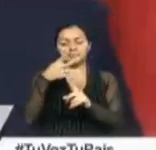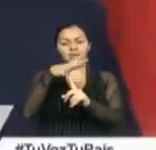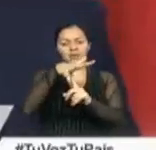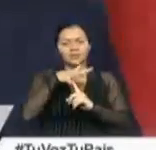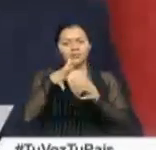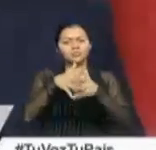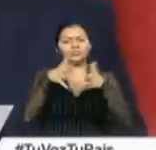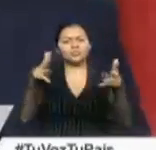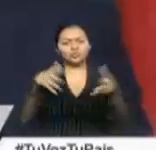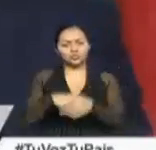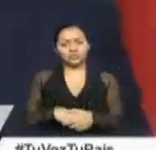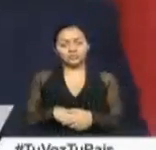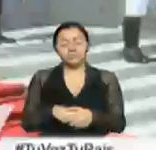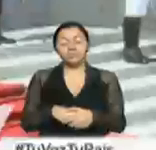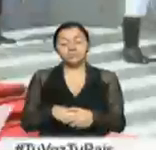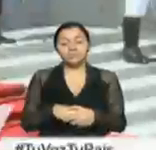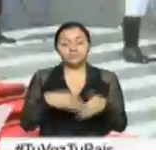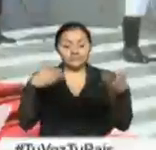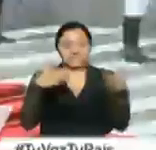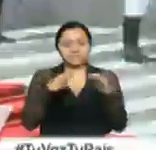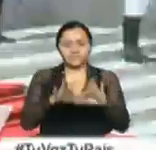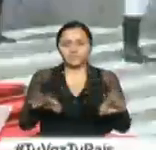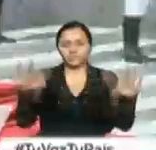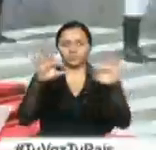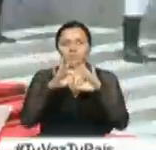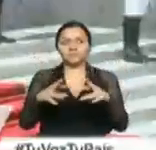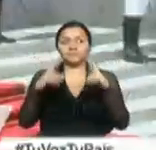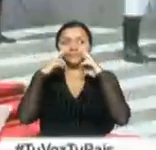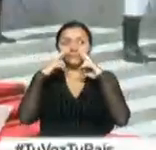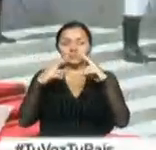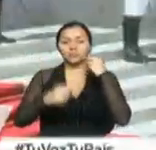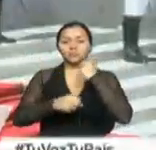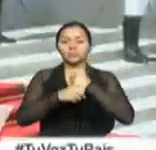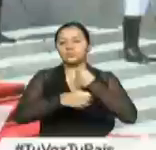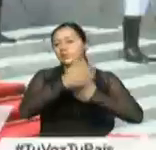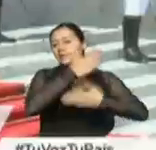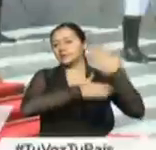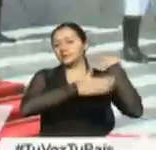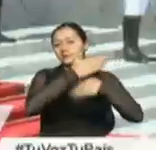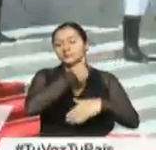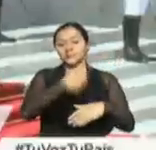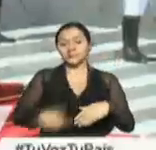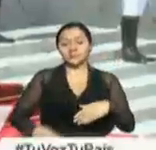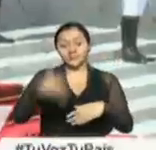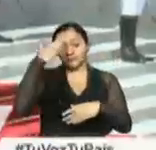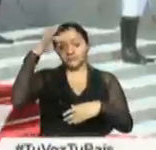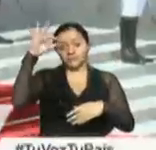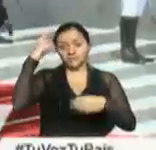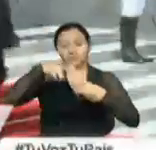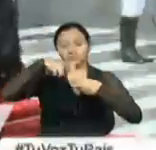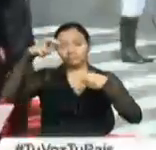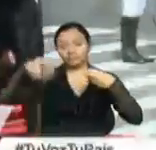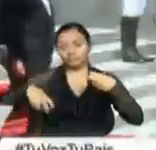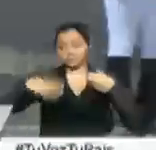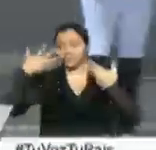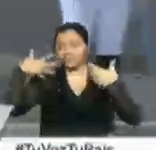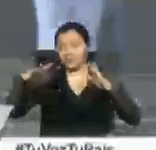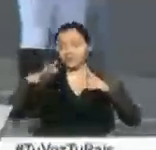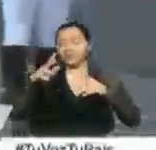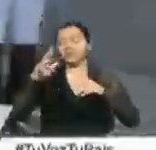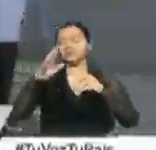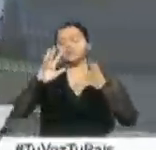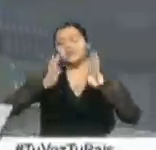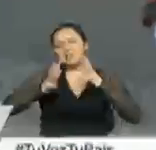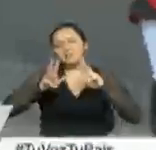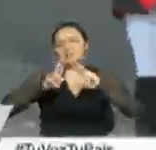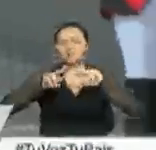por la globalización. Reconoció además la labor de su antecesor François Hollande en los acuerdos de París contra el cambio climático y la lucha contra